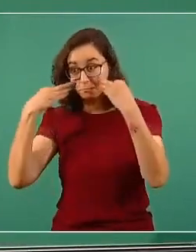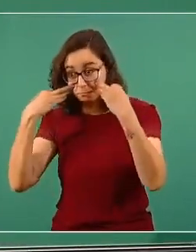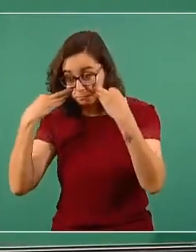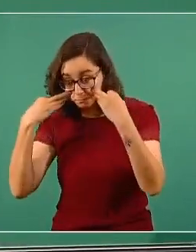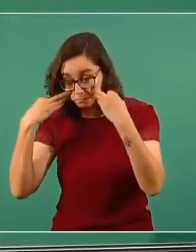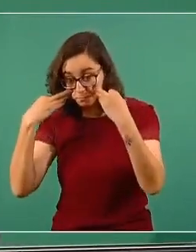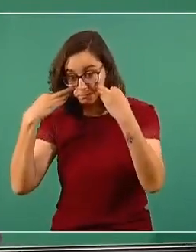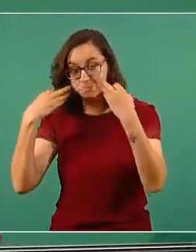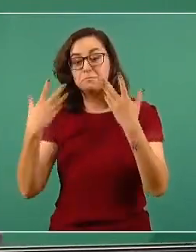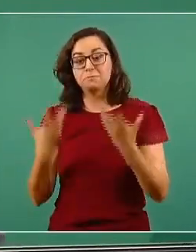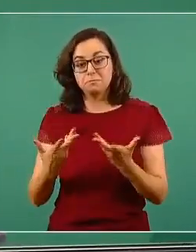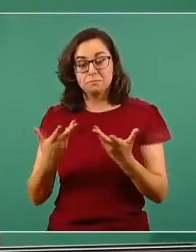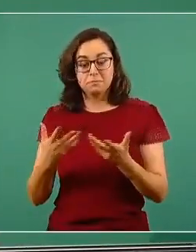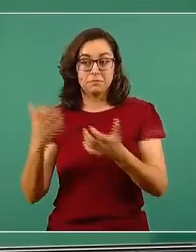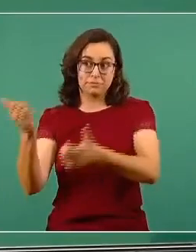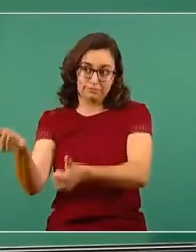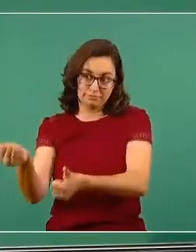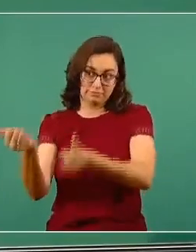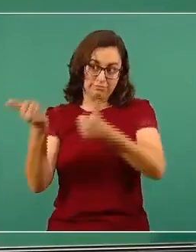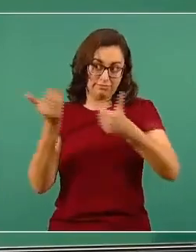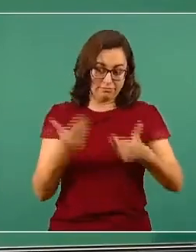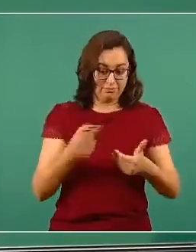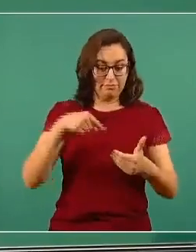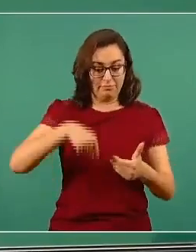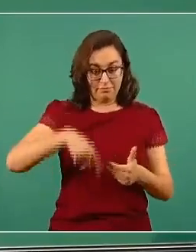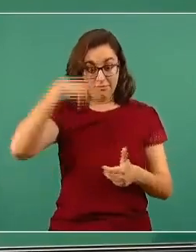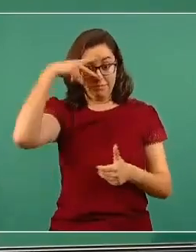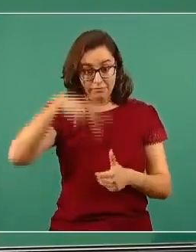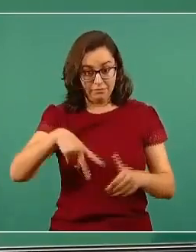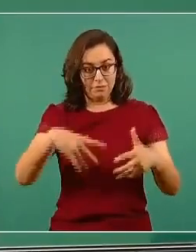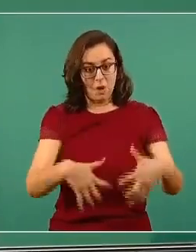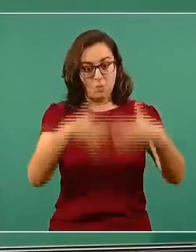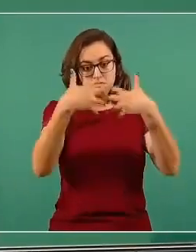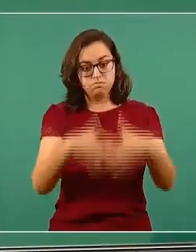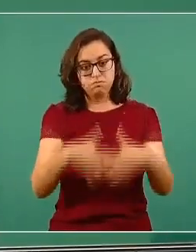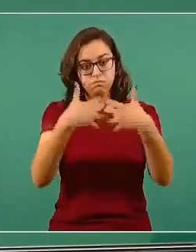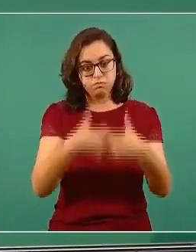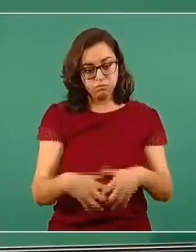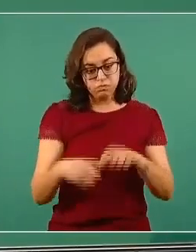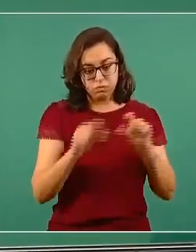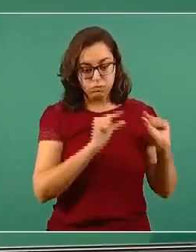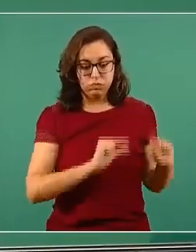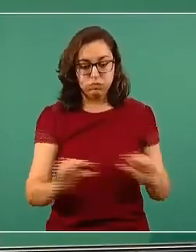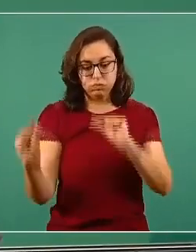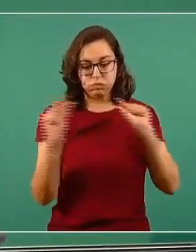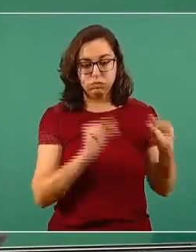allá, y han sido envasados en la compañía Leomont.